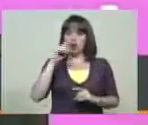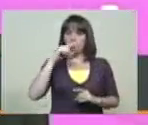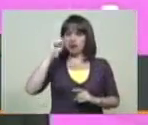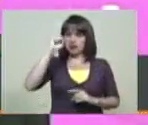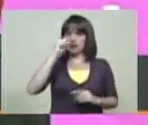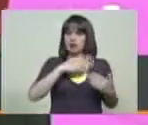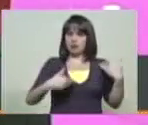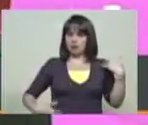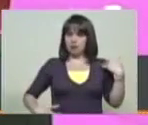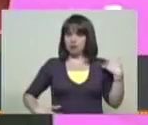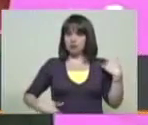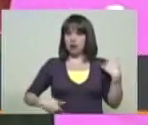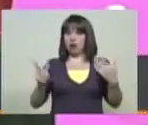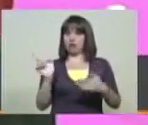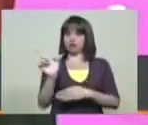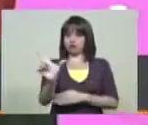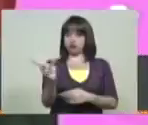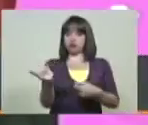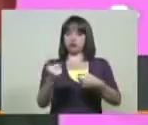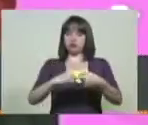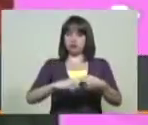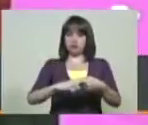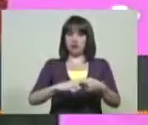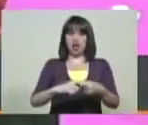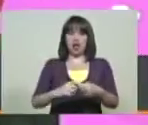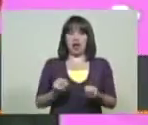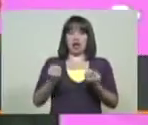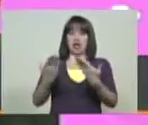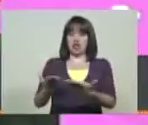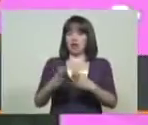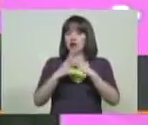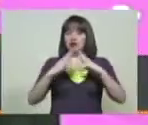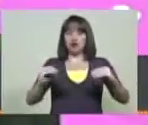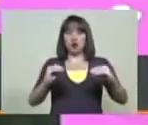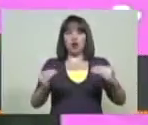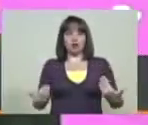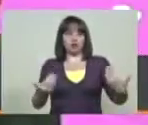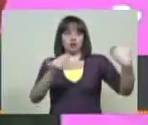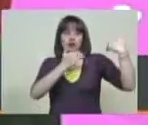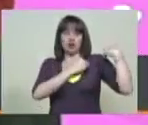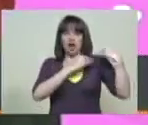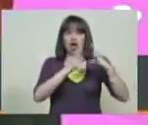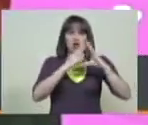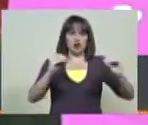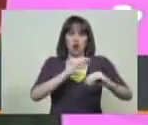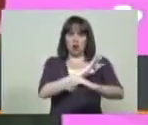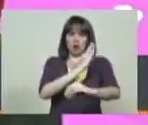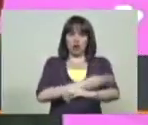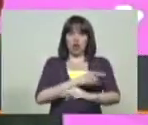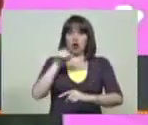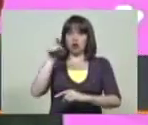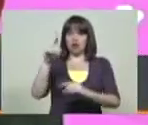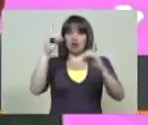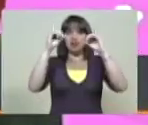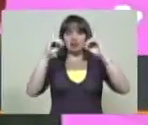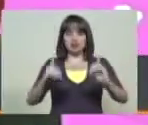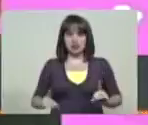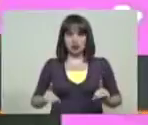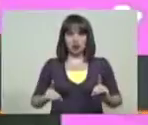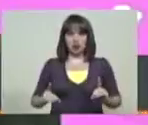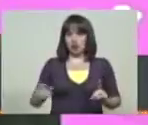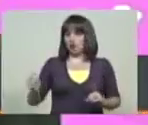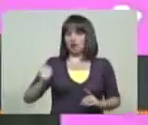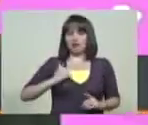y otorgarle toda la autoridad y los poderes que sean necesarios para que usted tome las decisiones en el sentido